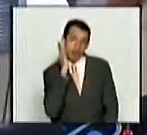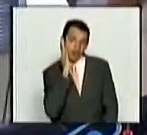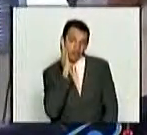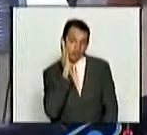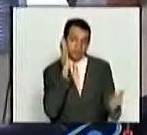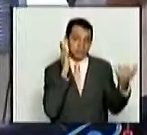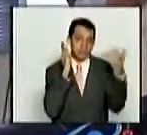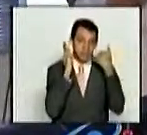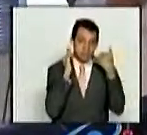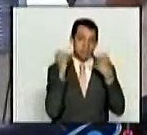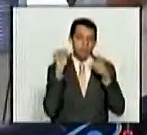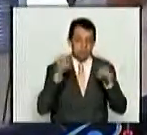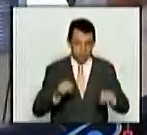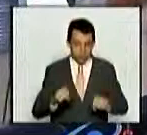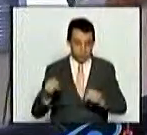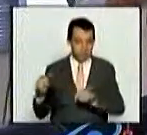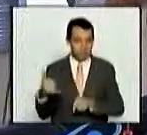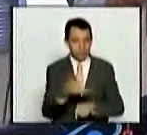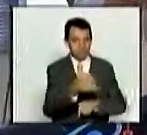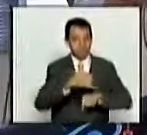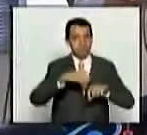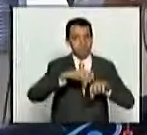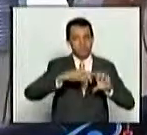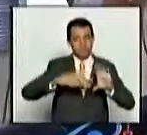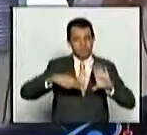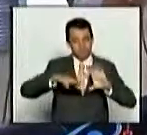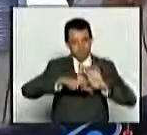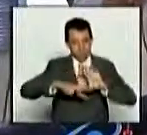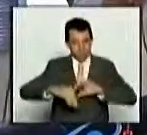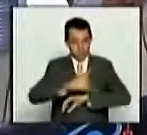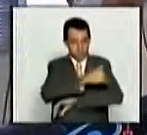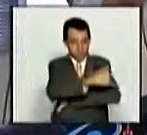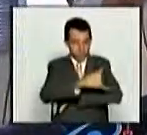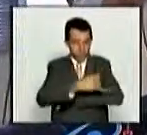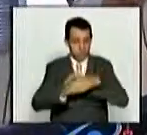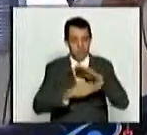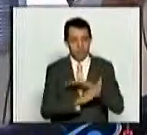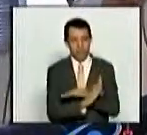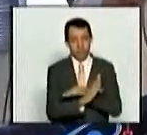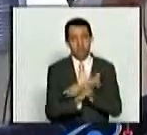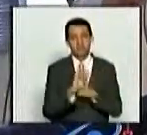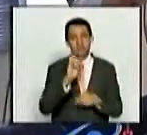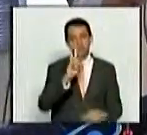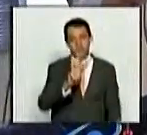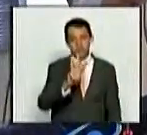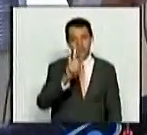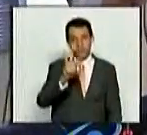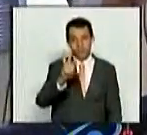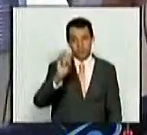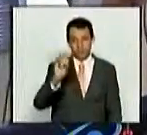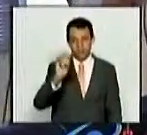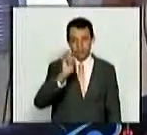media cuadra, la Iglesia de la Pradera en Dos Quebradas, Risaralda. El teléfono es el